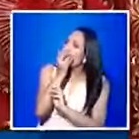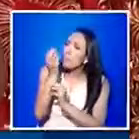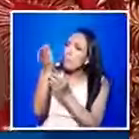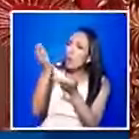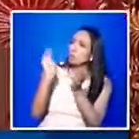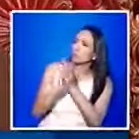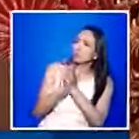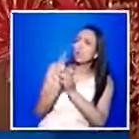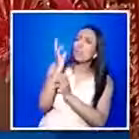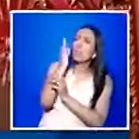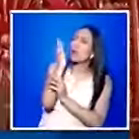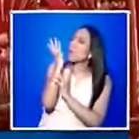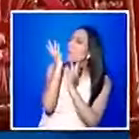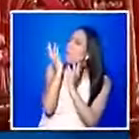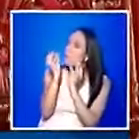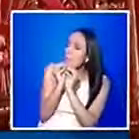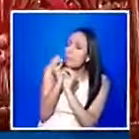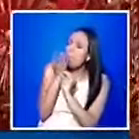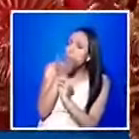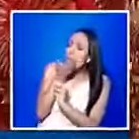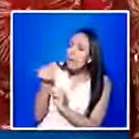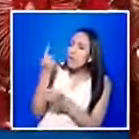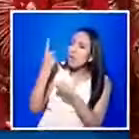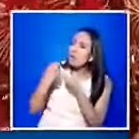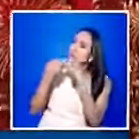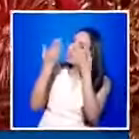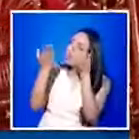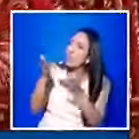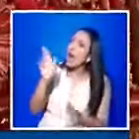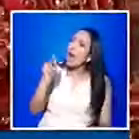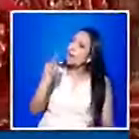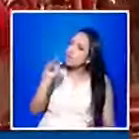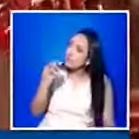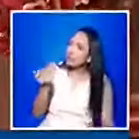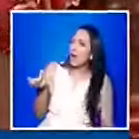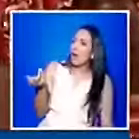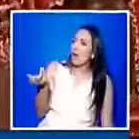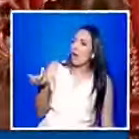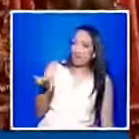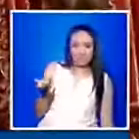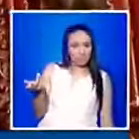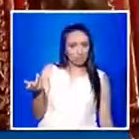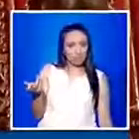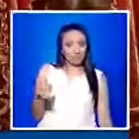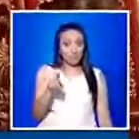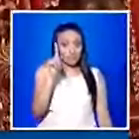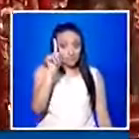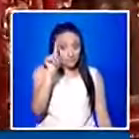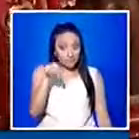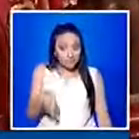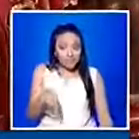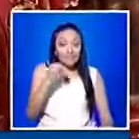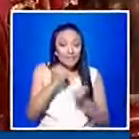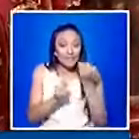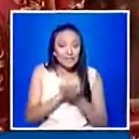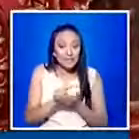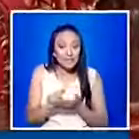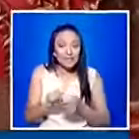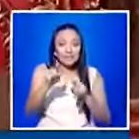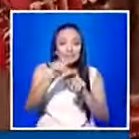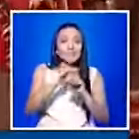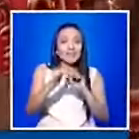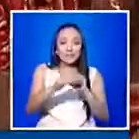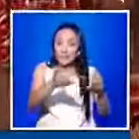más sublime que tuvo Quito, a la Anita Bermeo? Ella estará viéndola este fin de semana. Les